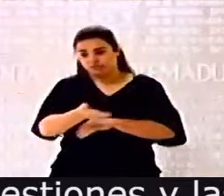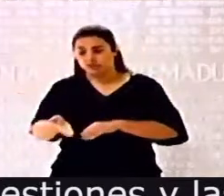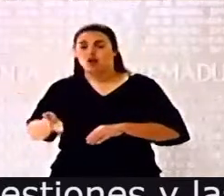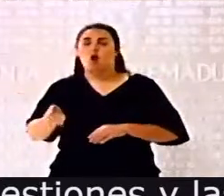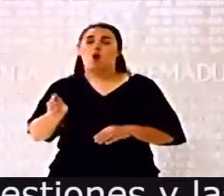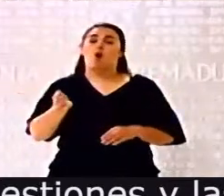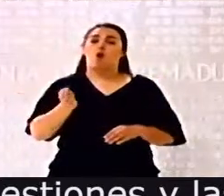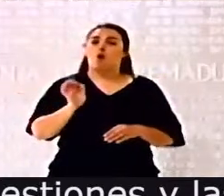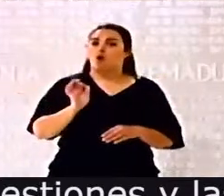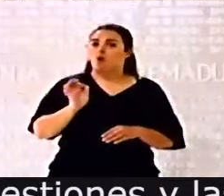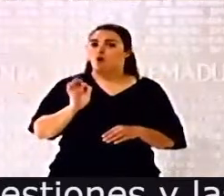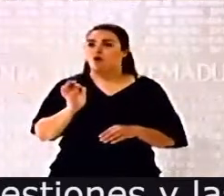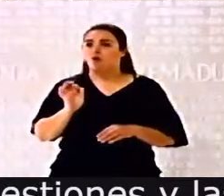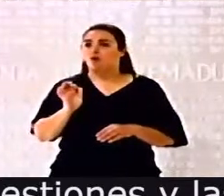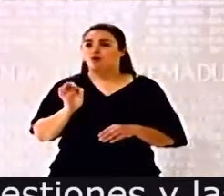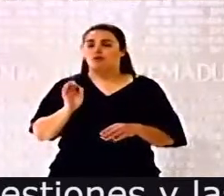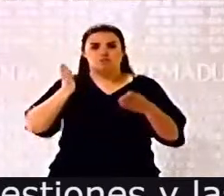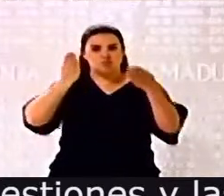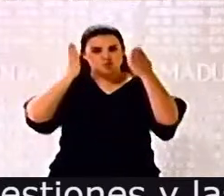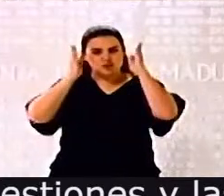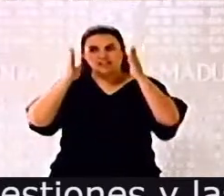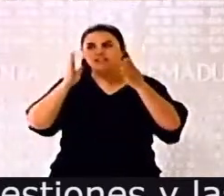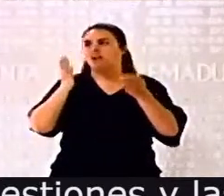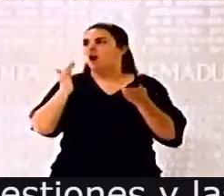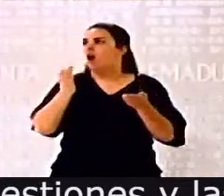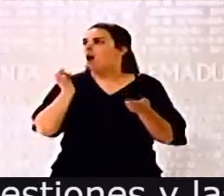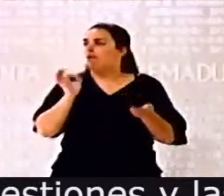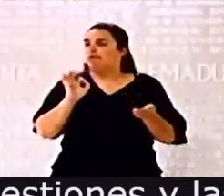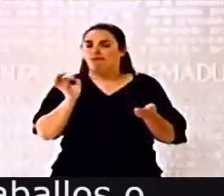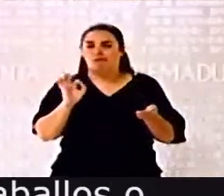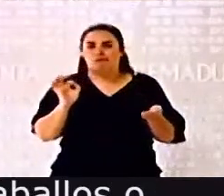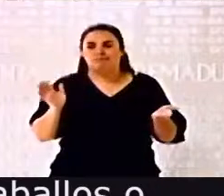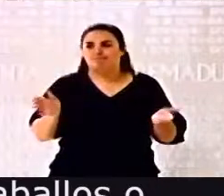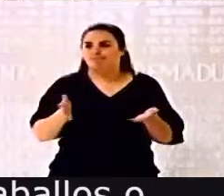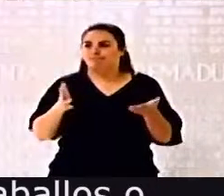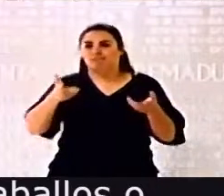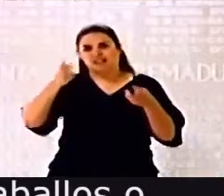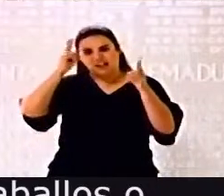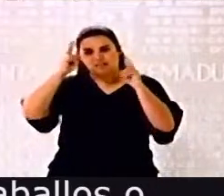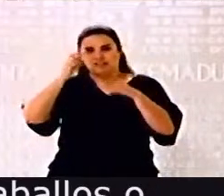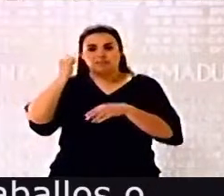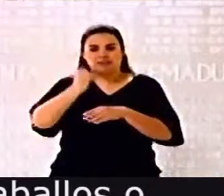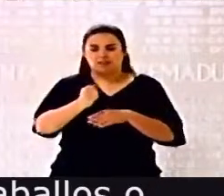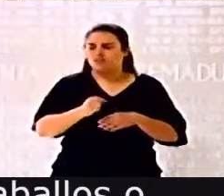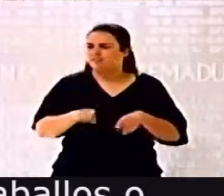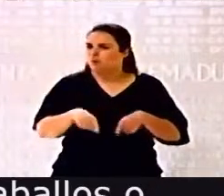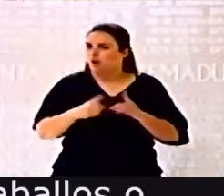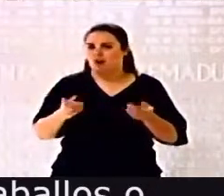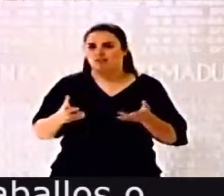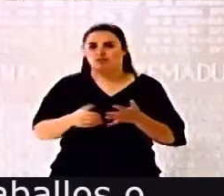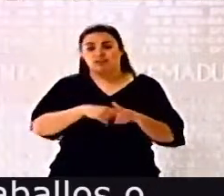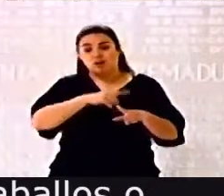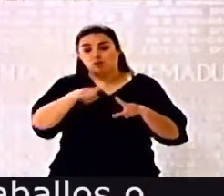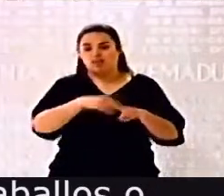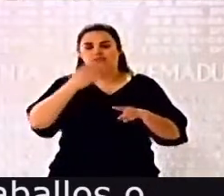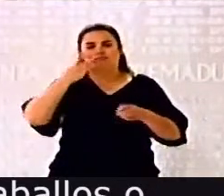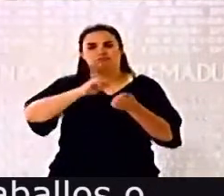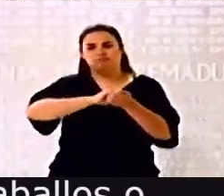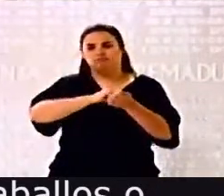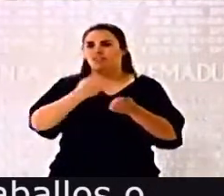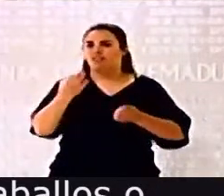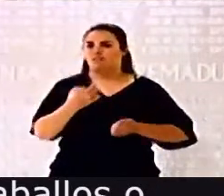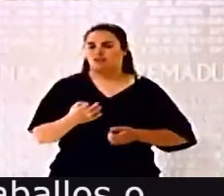traigan las mulillas, o que traigan el caballo del picador. En cualquiera de esas